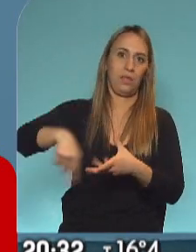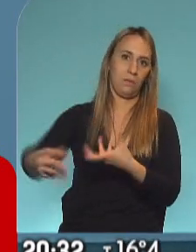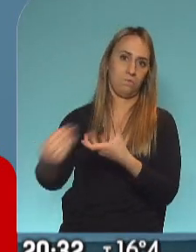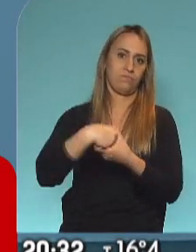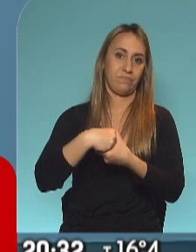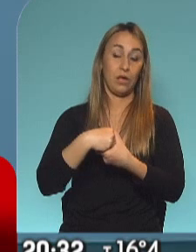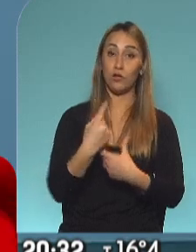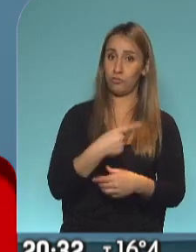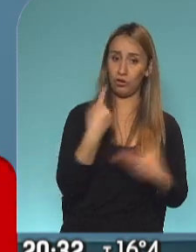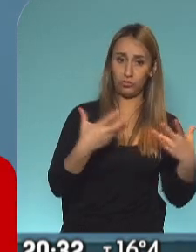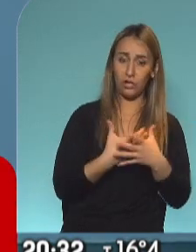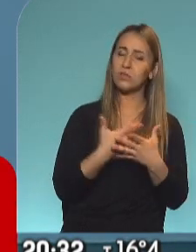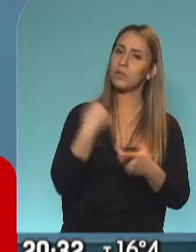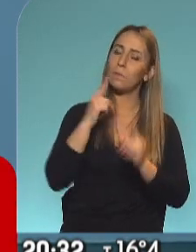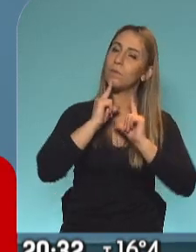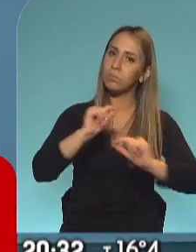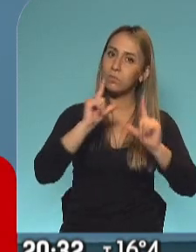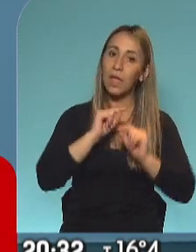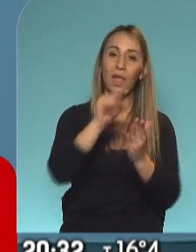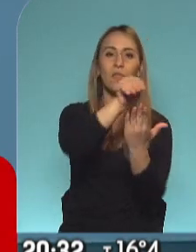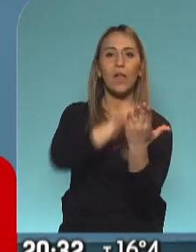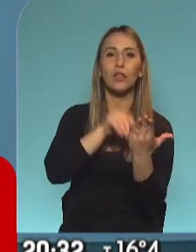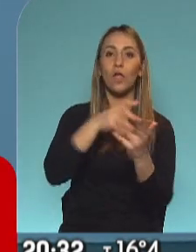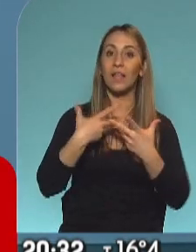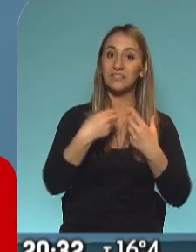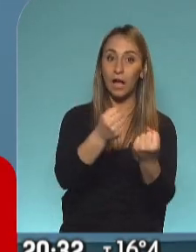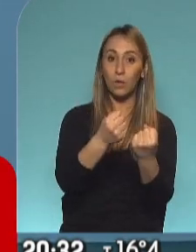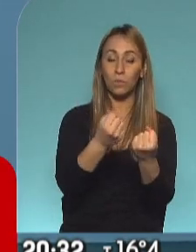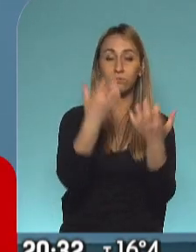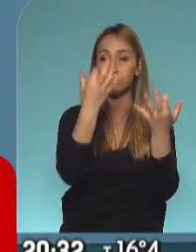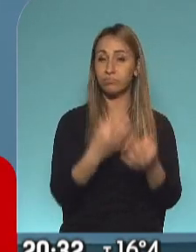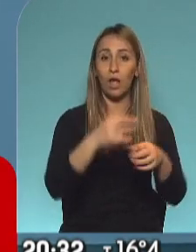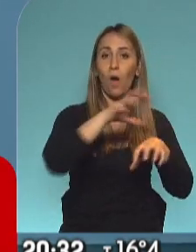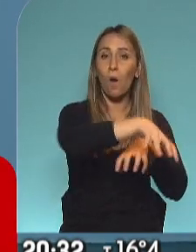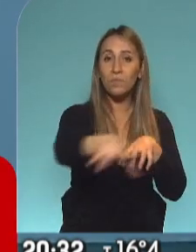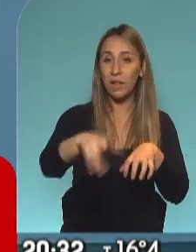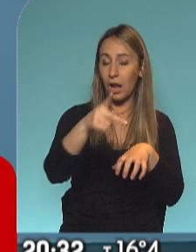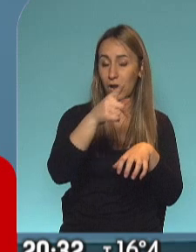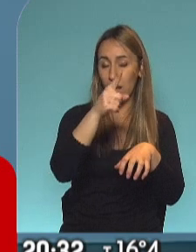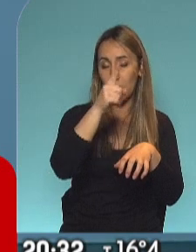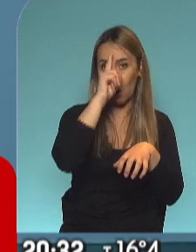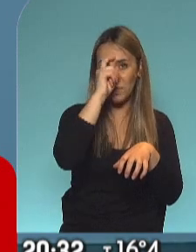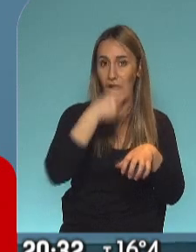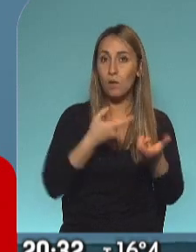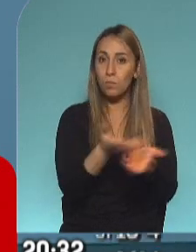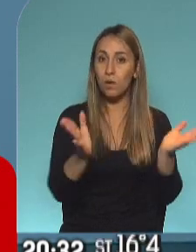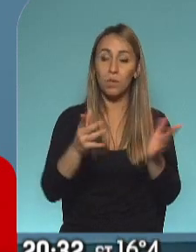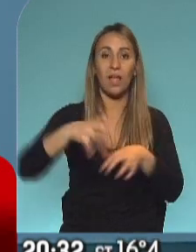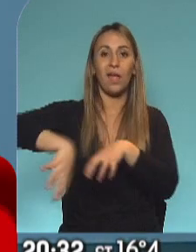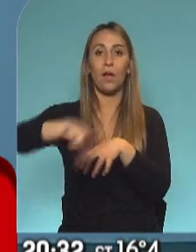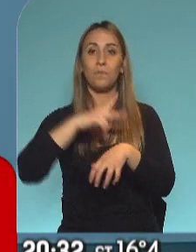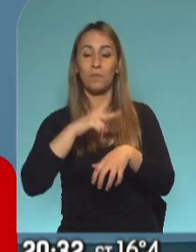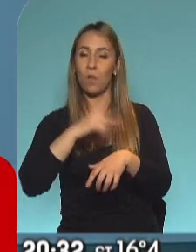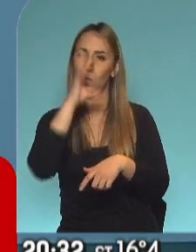los datos que tenemos de salud en la Argentina prácticamente es lo que pasa en los hospitales públicos, porque el sector privado nunca cargaba. Bueno,